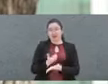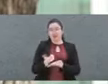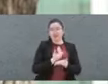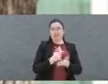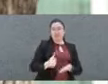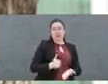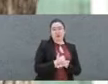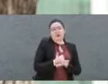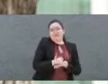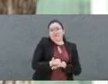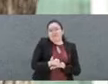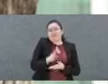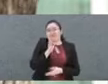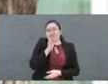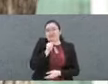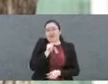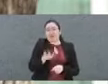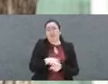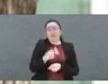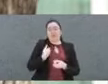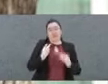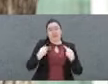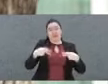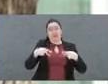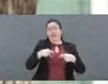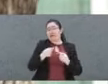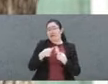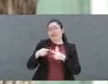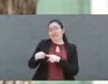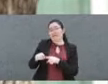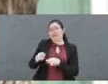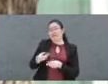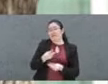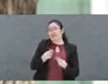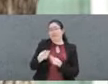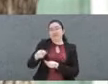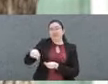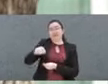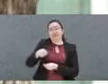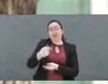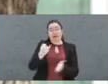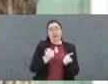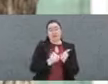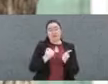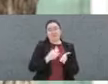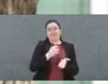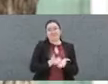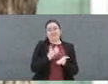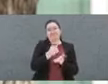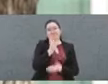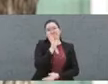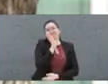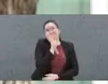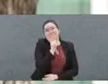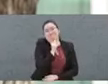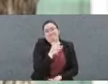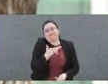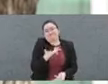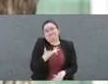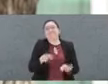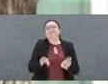mucha gente se quedó sin poder dar los impuestos suficientes,